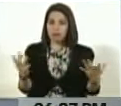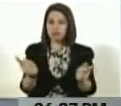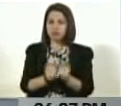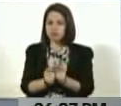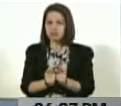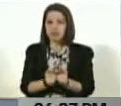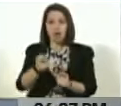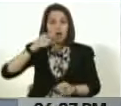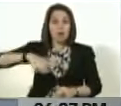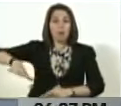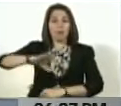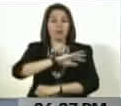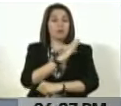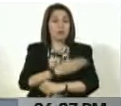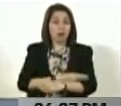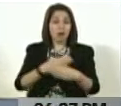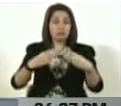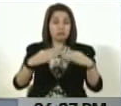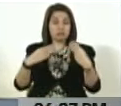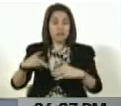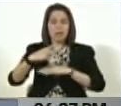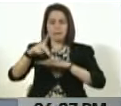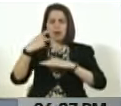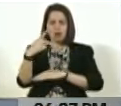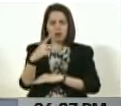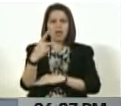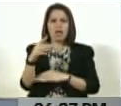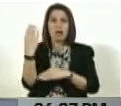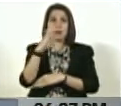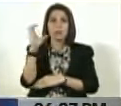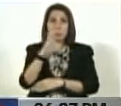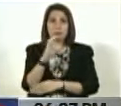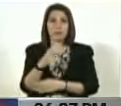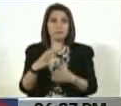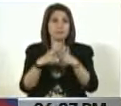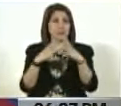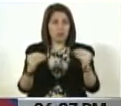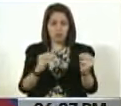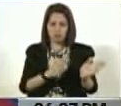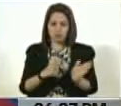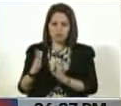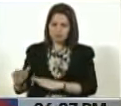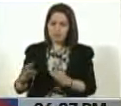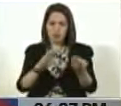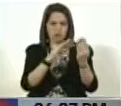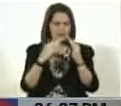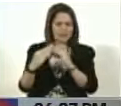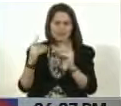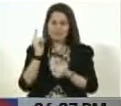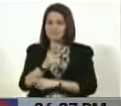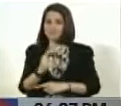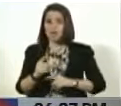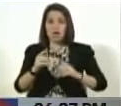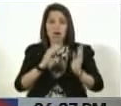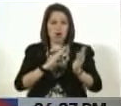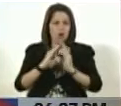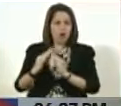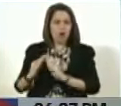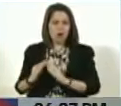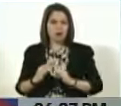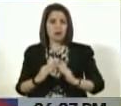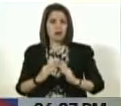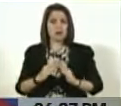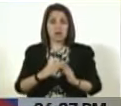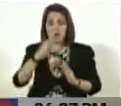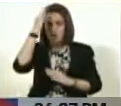poder popular que reside en todas las parroquias de Caracas? Primero que todo, las comunidades organizarse. Las comunidades organizarse en